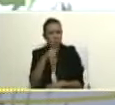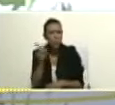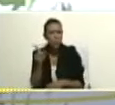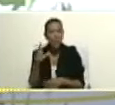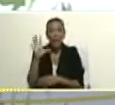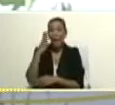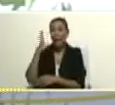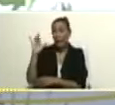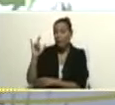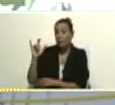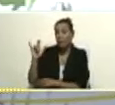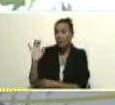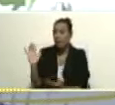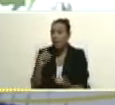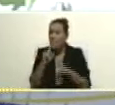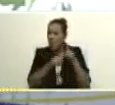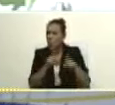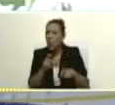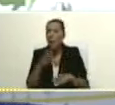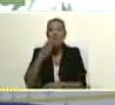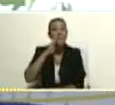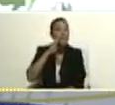¿Instagram?